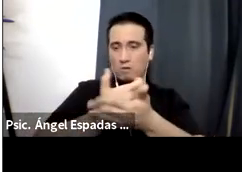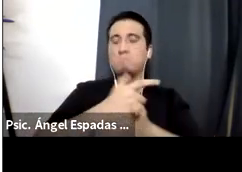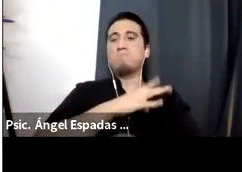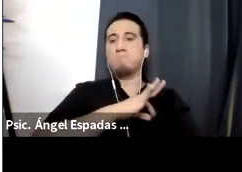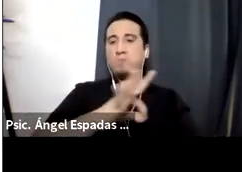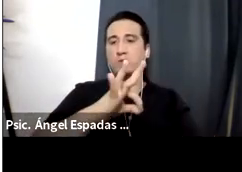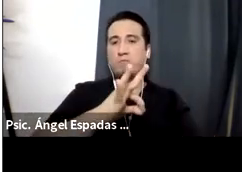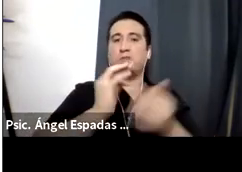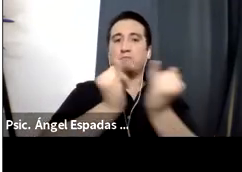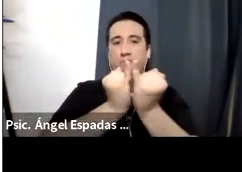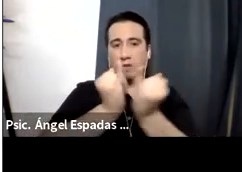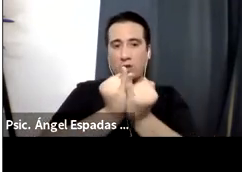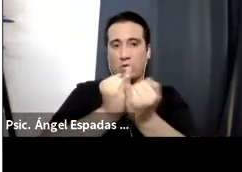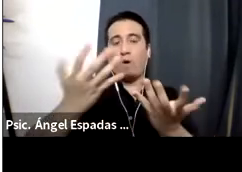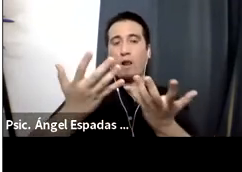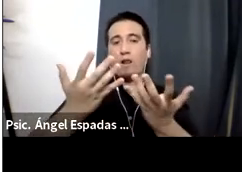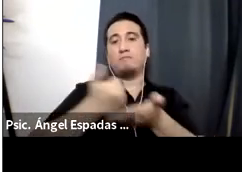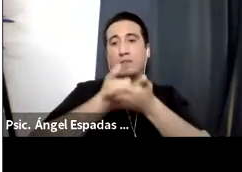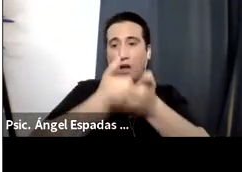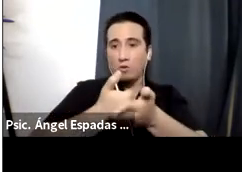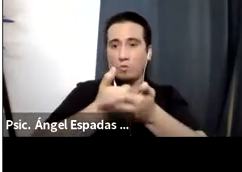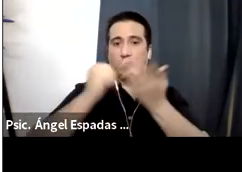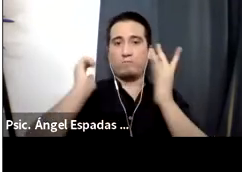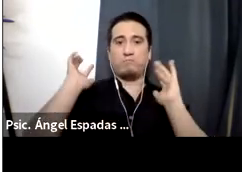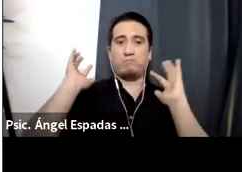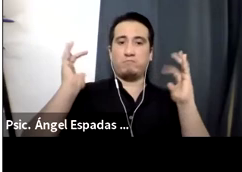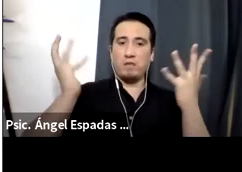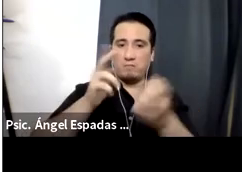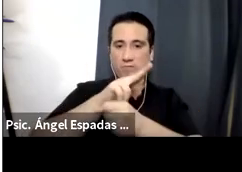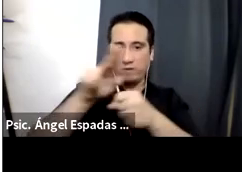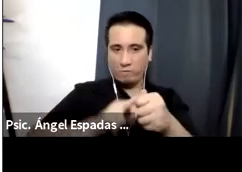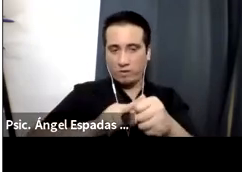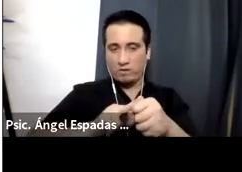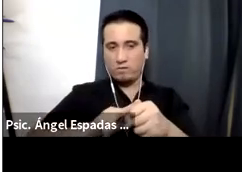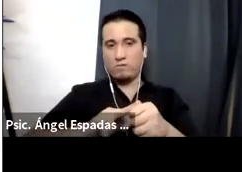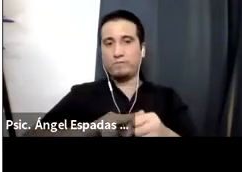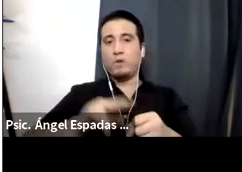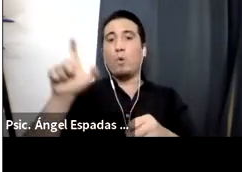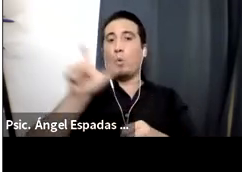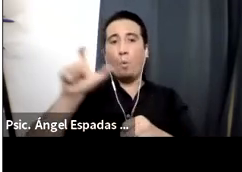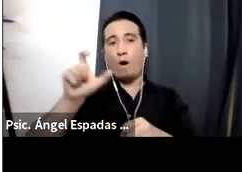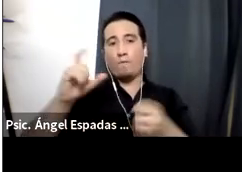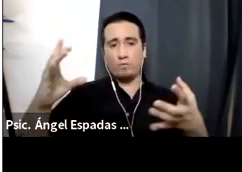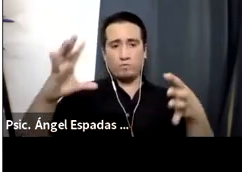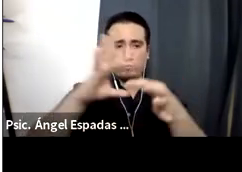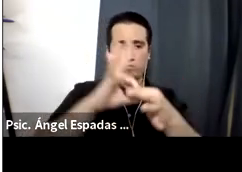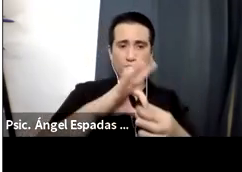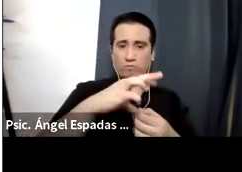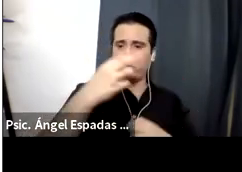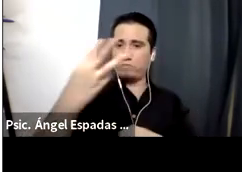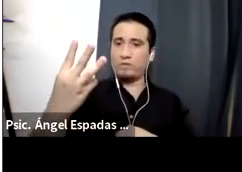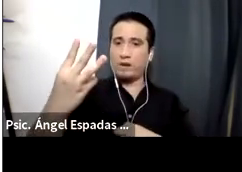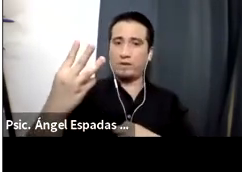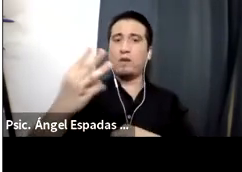y amigable con el medio ambiente. Y cuando unimos estas tres dimensiones, es cuando podemos